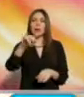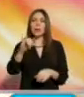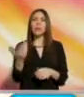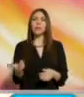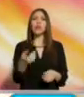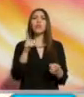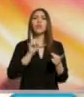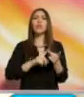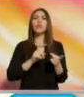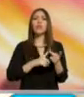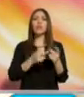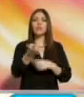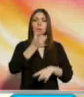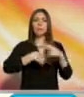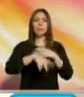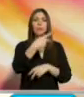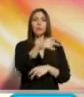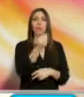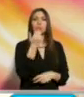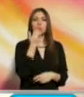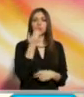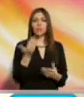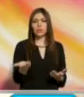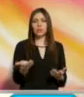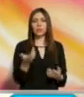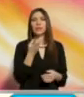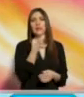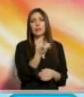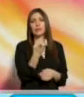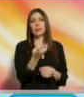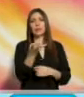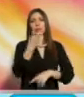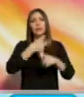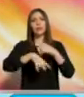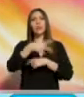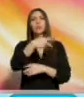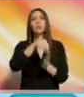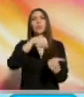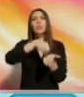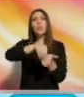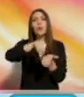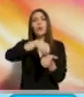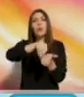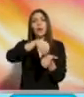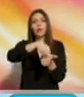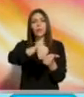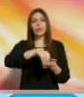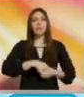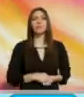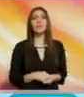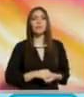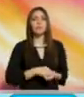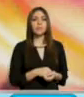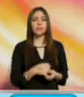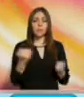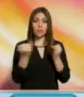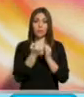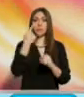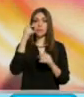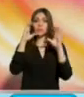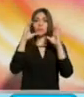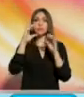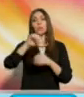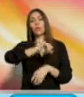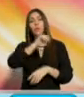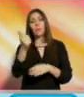dónde viene ese alimento? Ah, pues viene definitivamente del cerdo. Sí. Ahora, ojo, también es muy importante darnos cuenta de